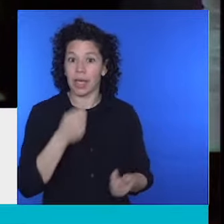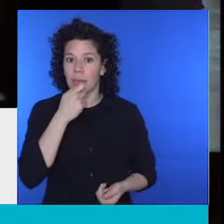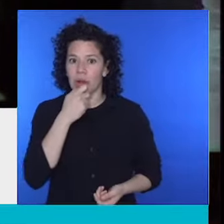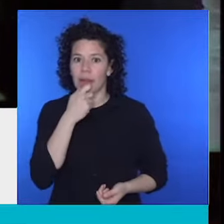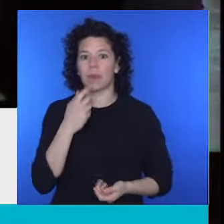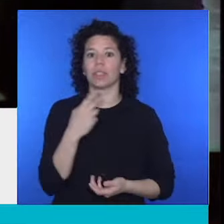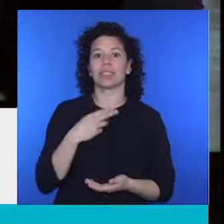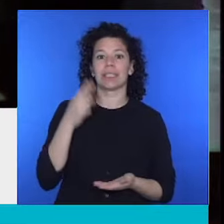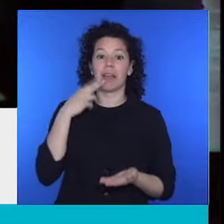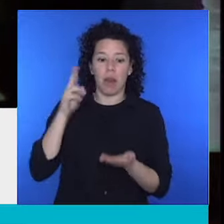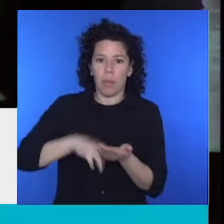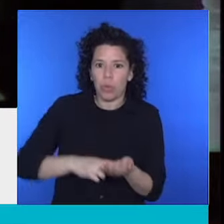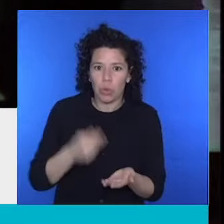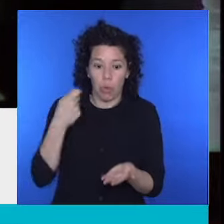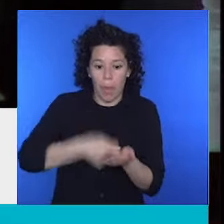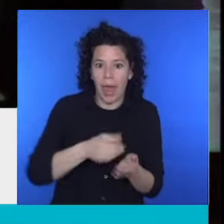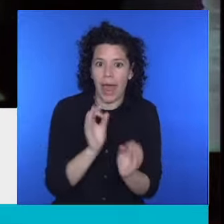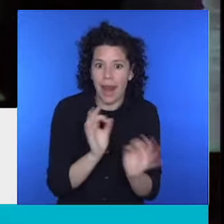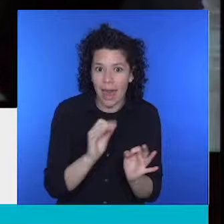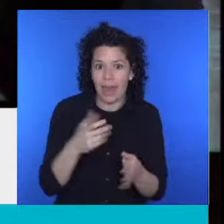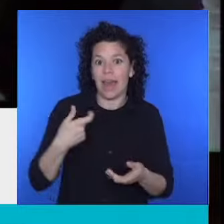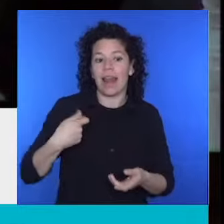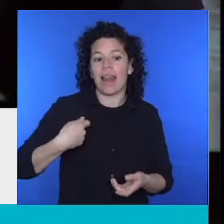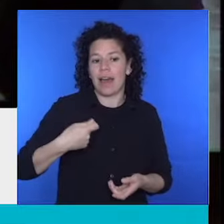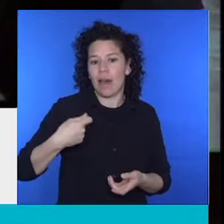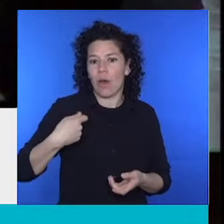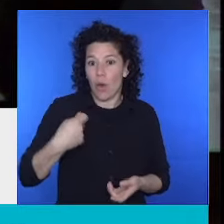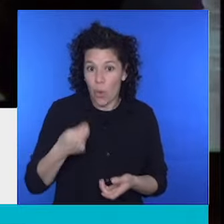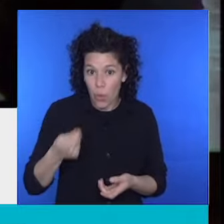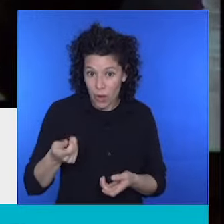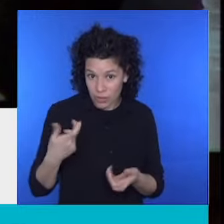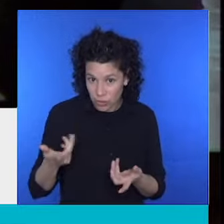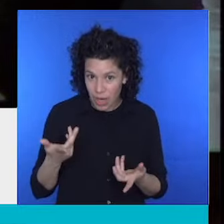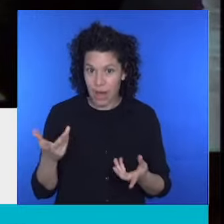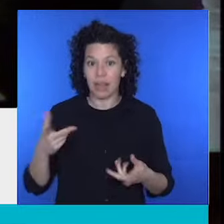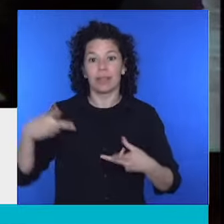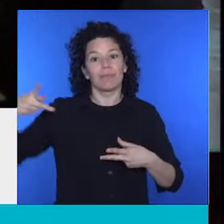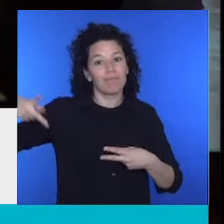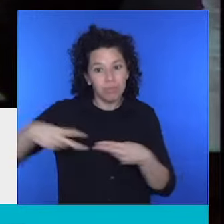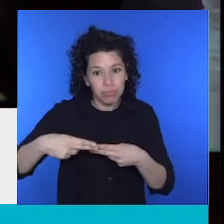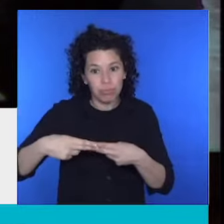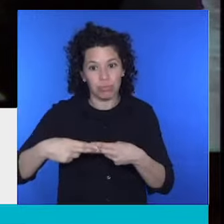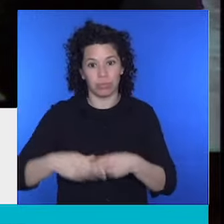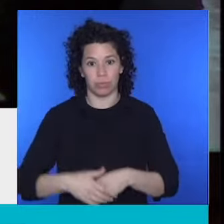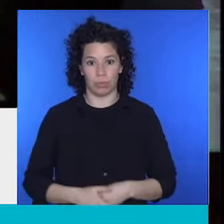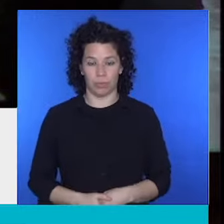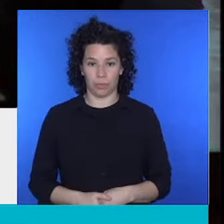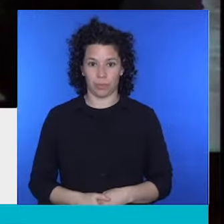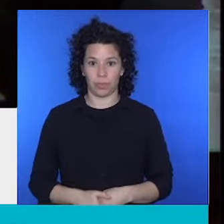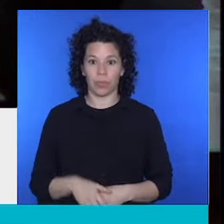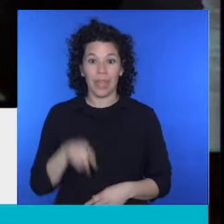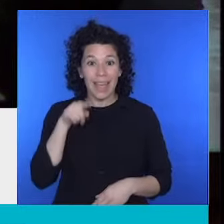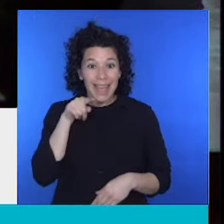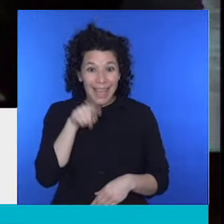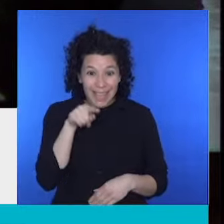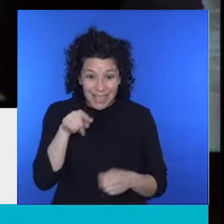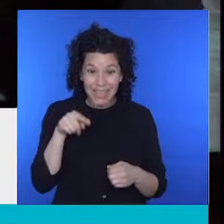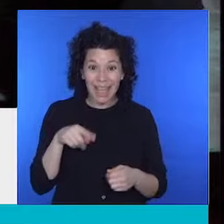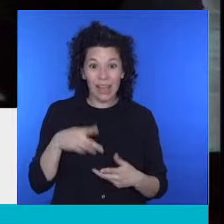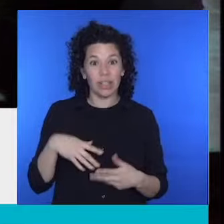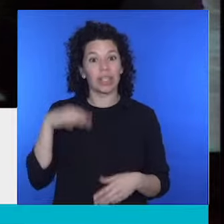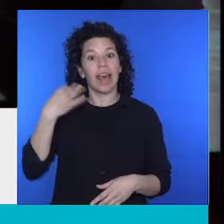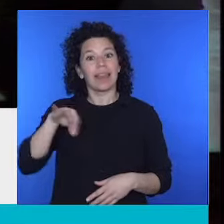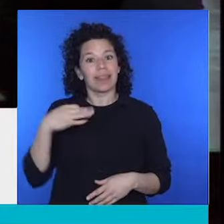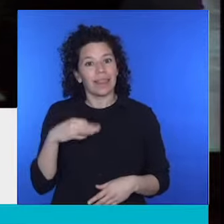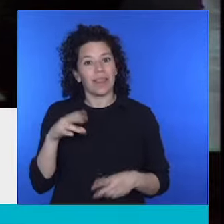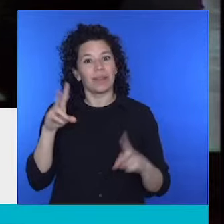monotributo se le va a cortar la obra social esos eso es lo que hay que contrastar